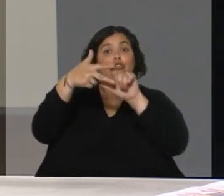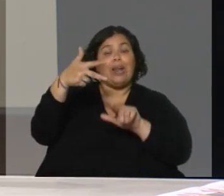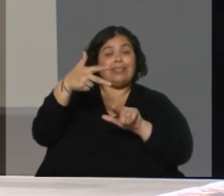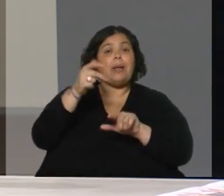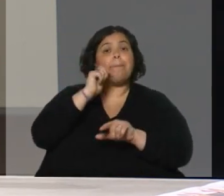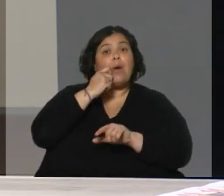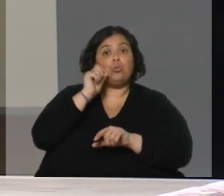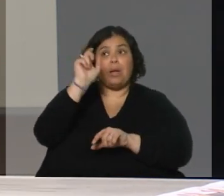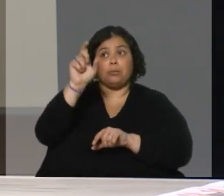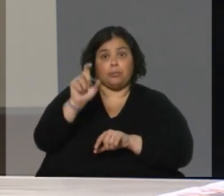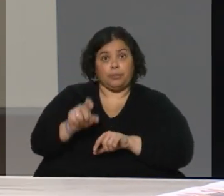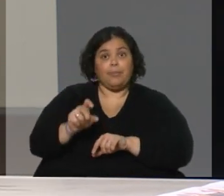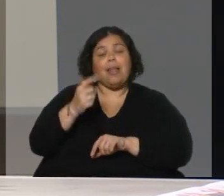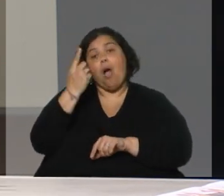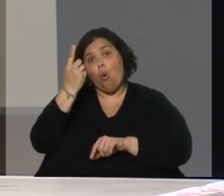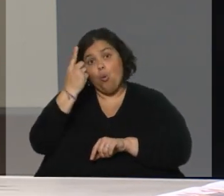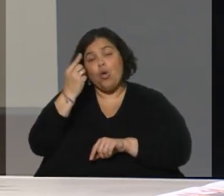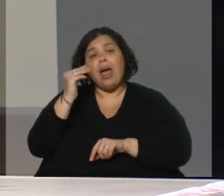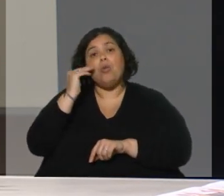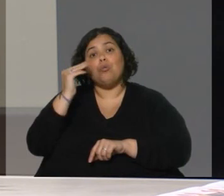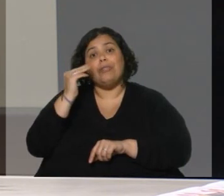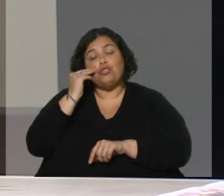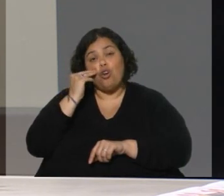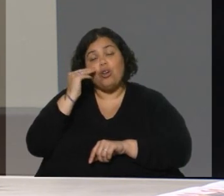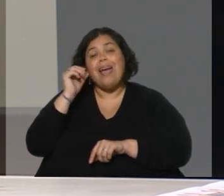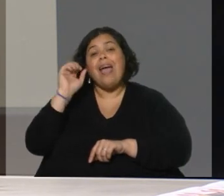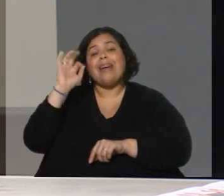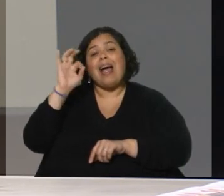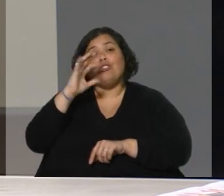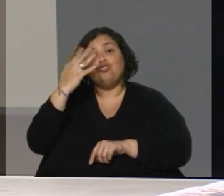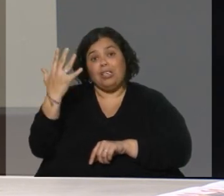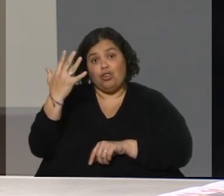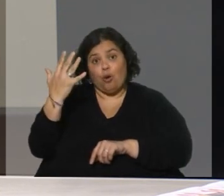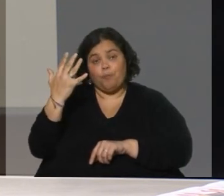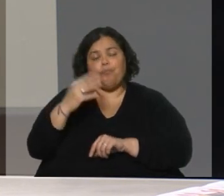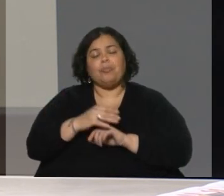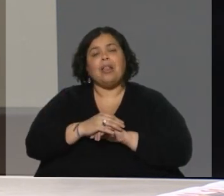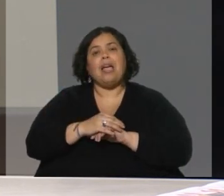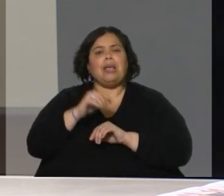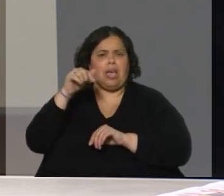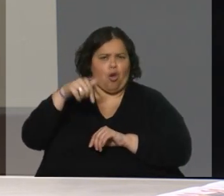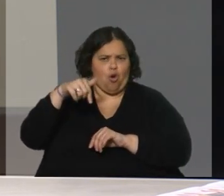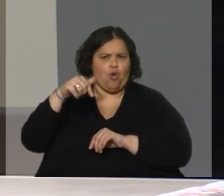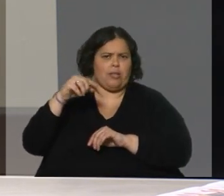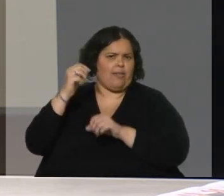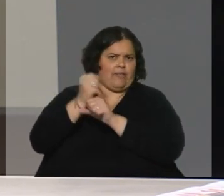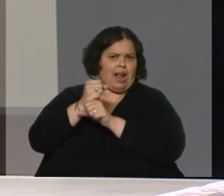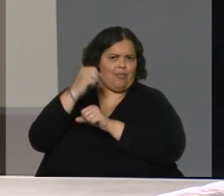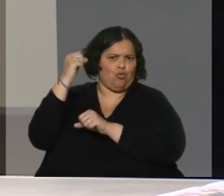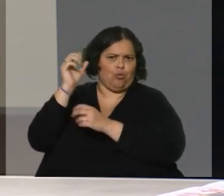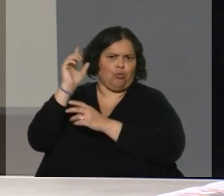puntuales uno era de un profesor grado cinco de derecho civil que hoy están en un organismo internacional